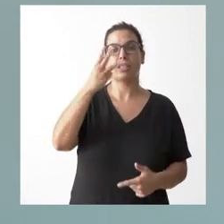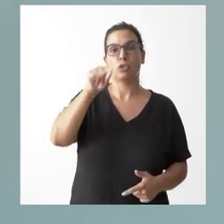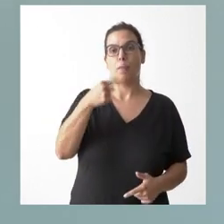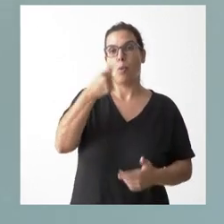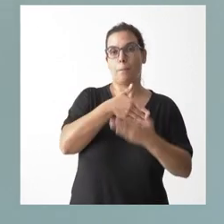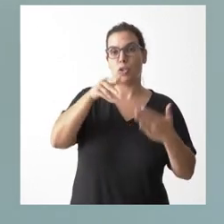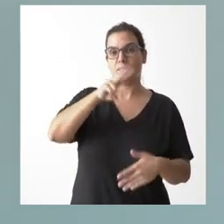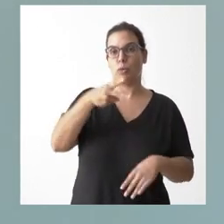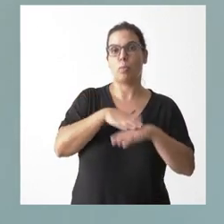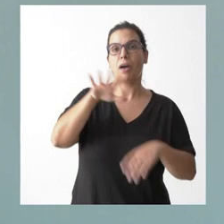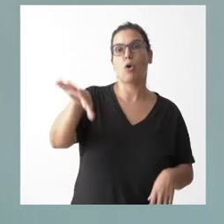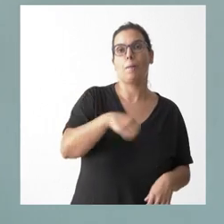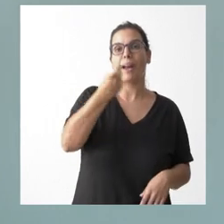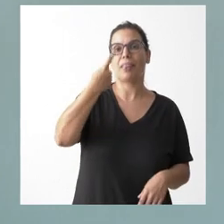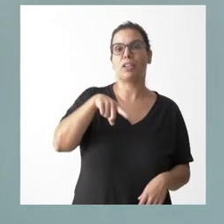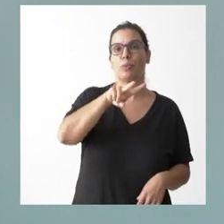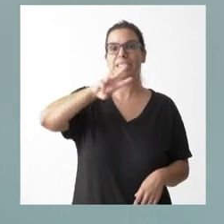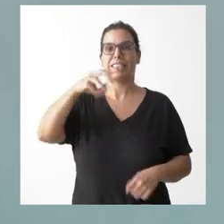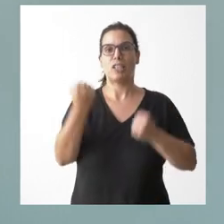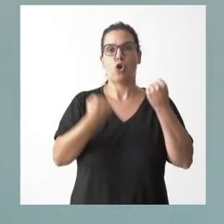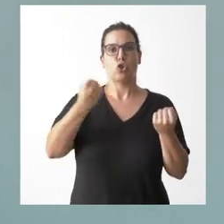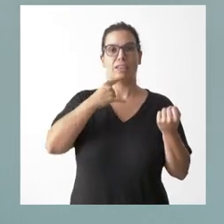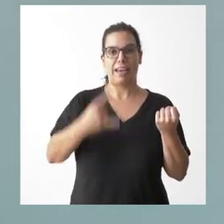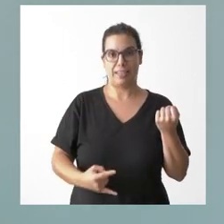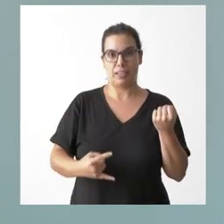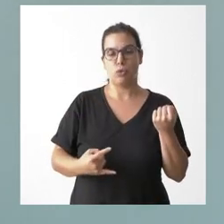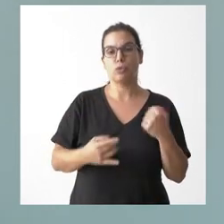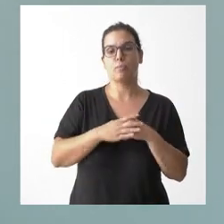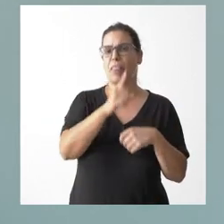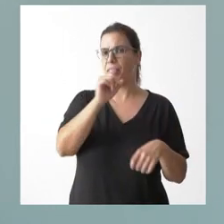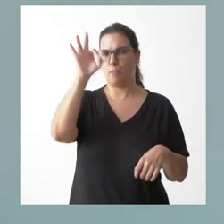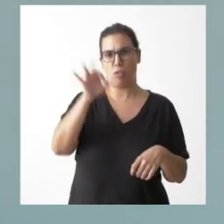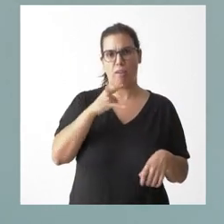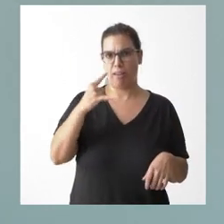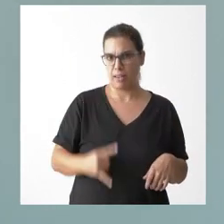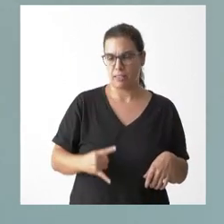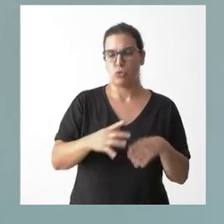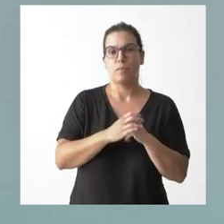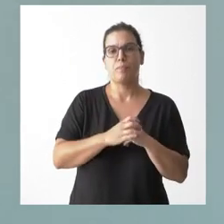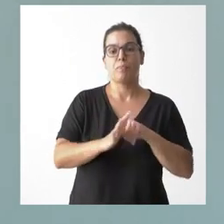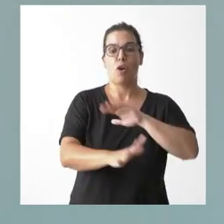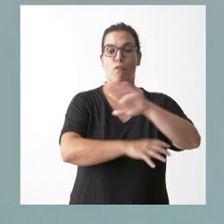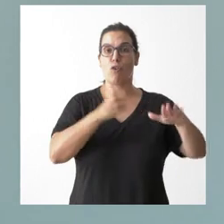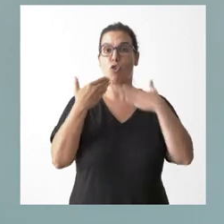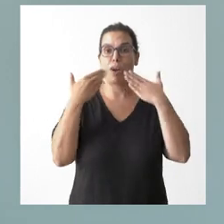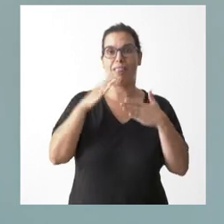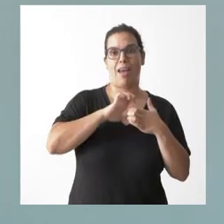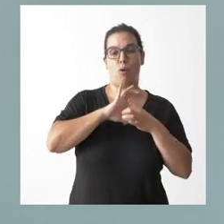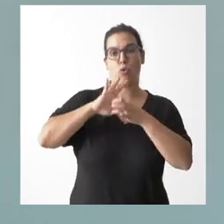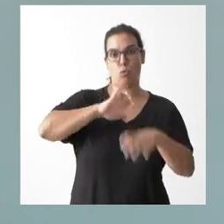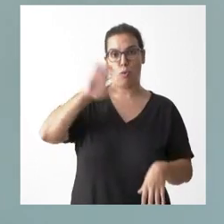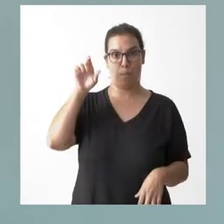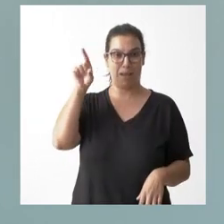total de 123 vehículos eléctricos, 100% eléctricos, con fondos europeos, que ya saben